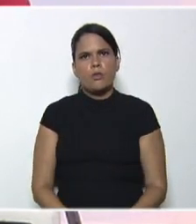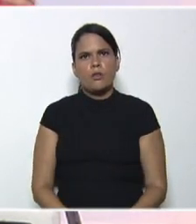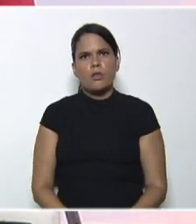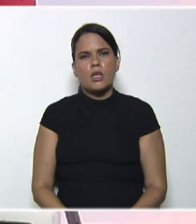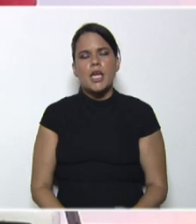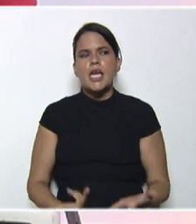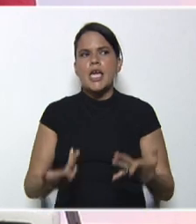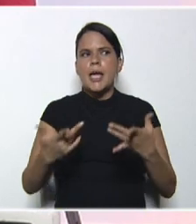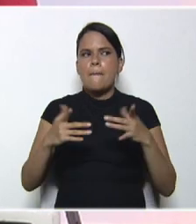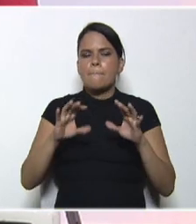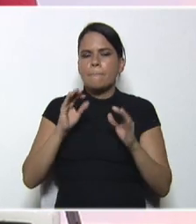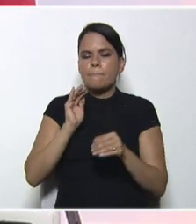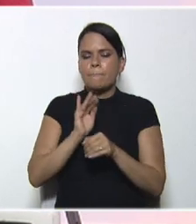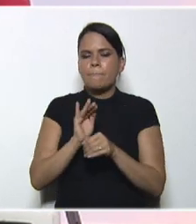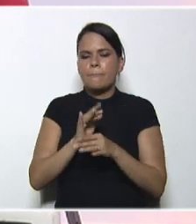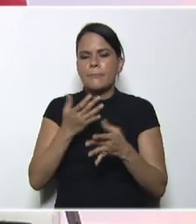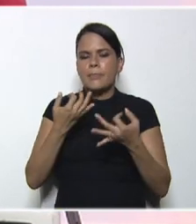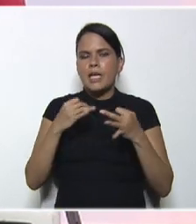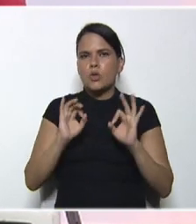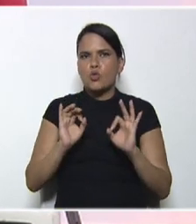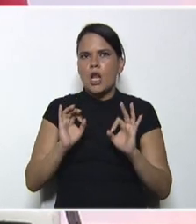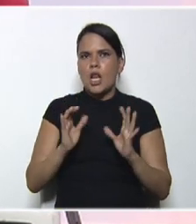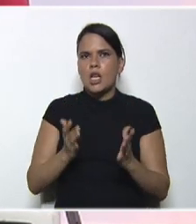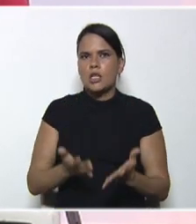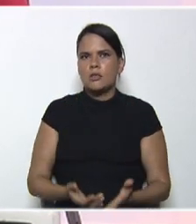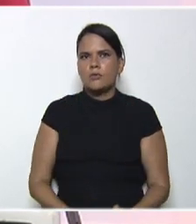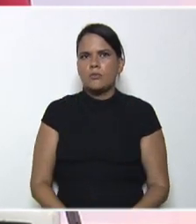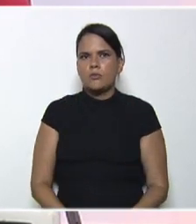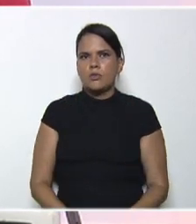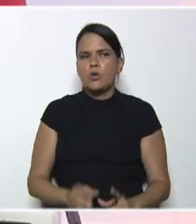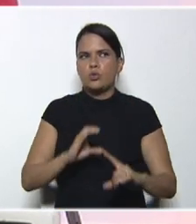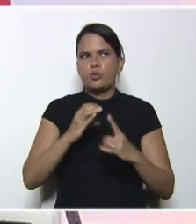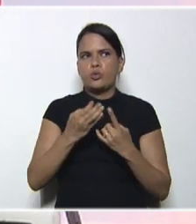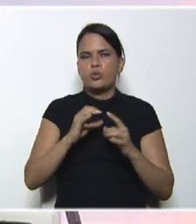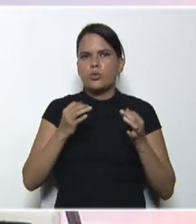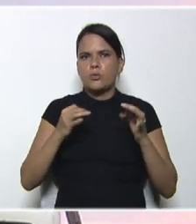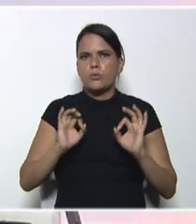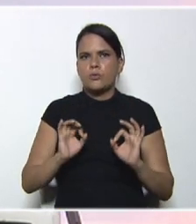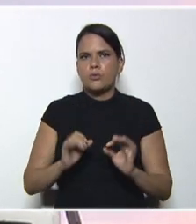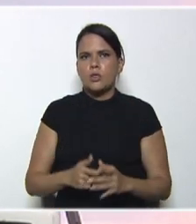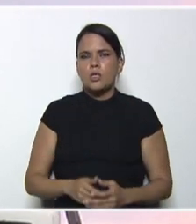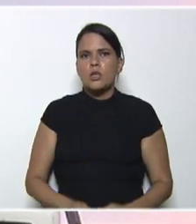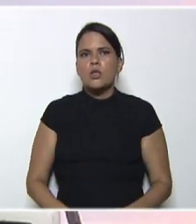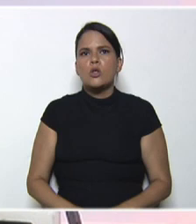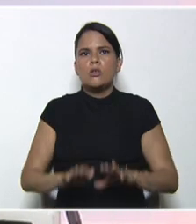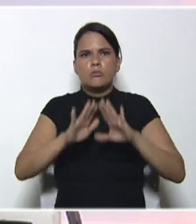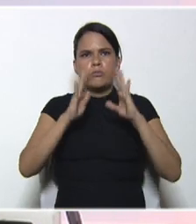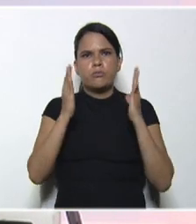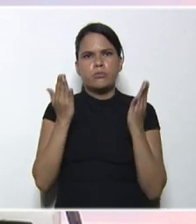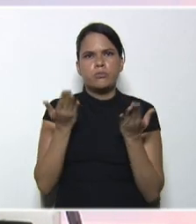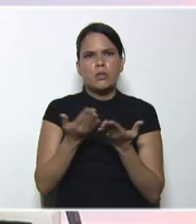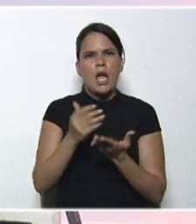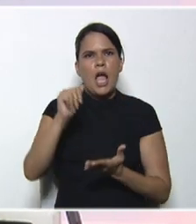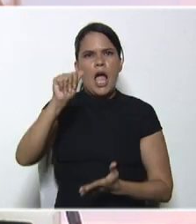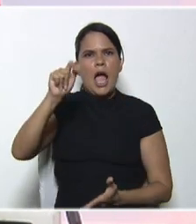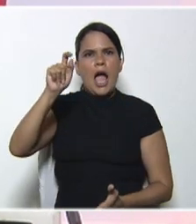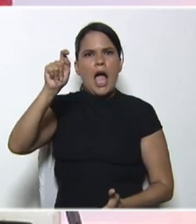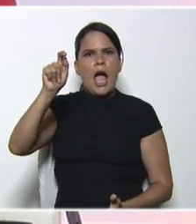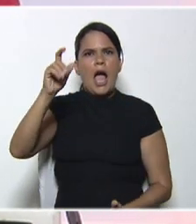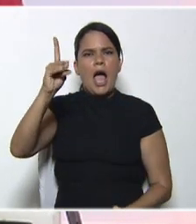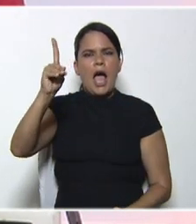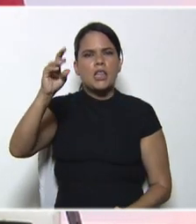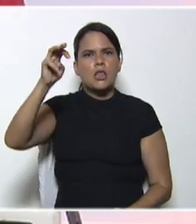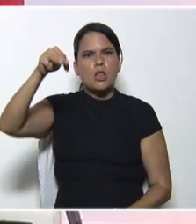natural. Es por ello que hablaremos sobre la dinámica atmosférica. Nuestra atmósfera está constituida tiene